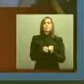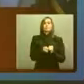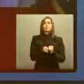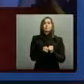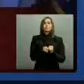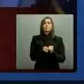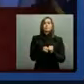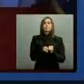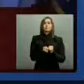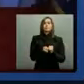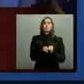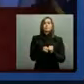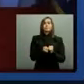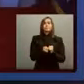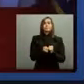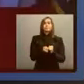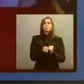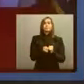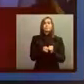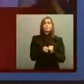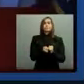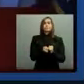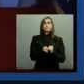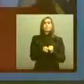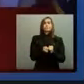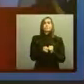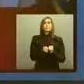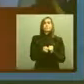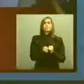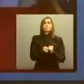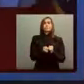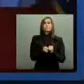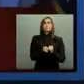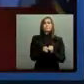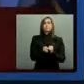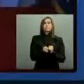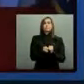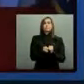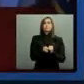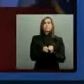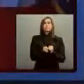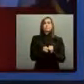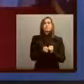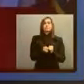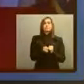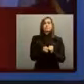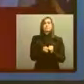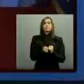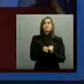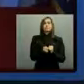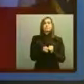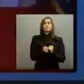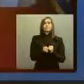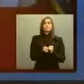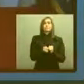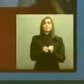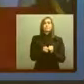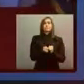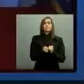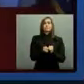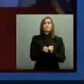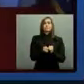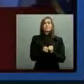eso no lo dijo se le olvidó al presidente pero yo sólo recuerdo pero la oposición